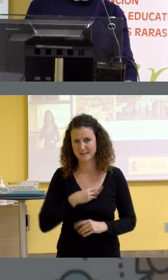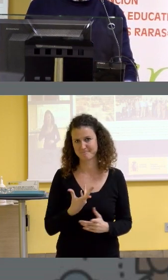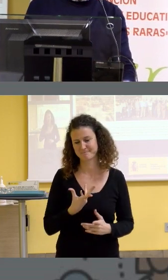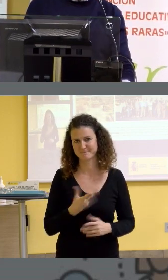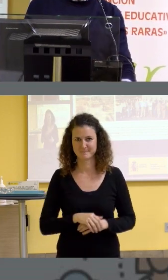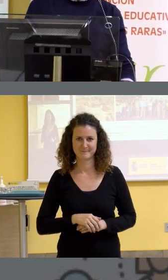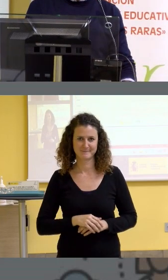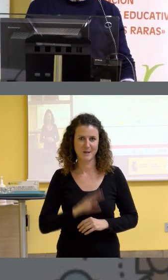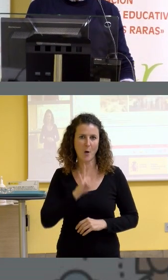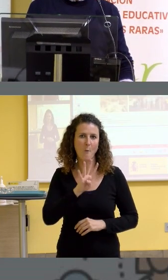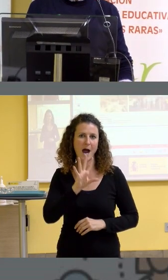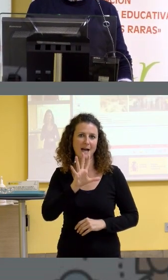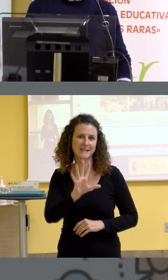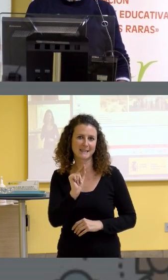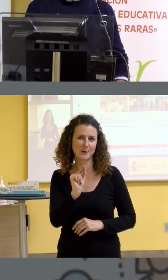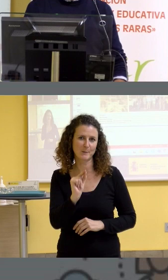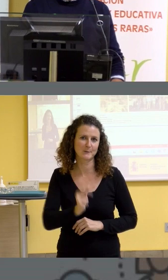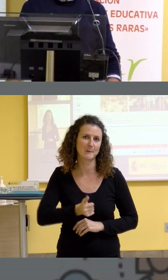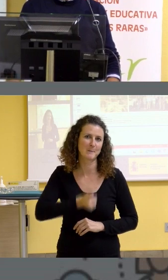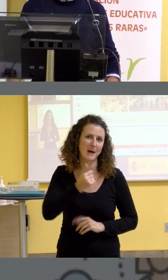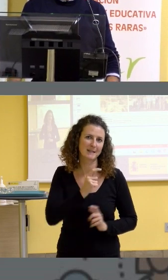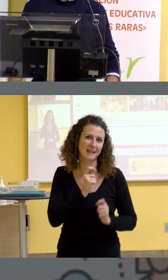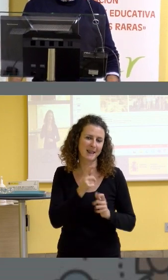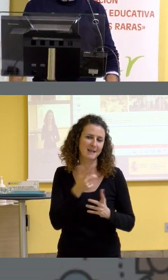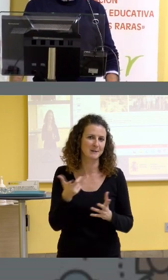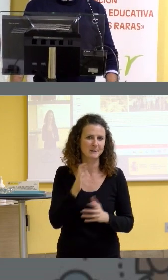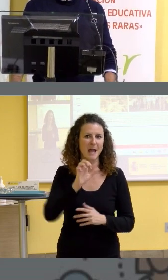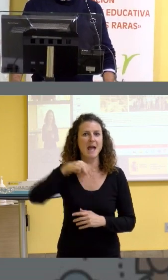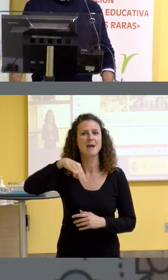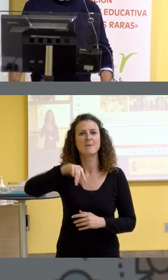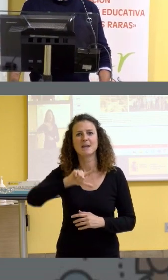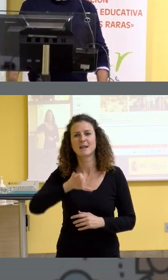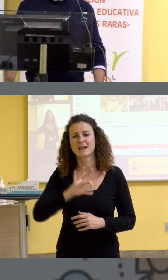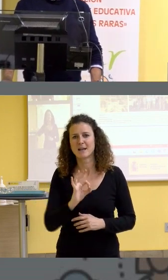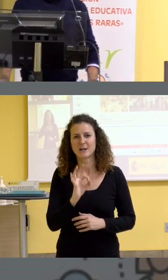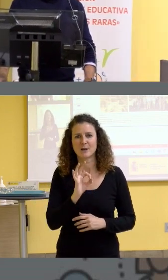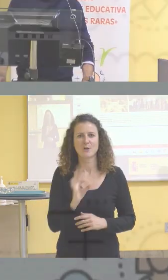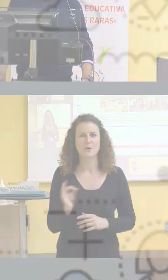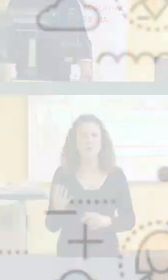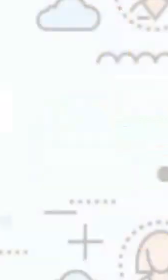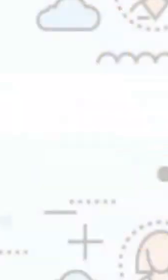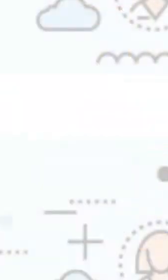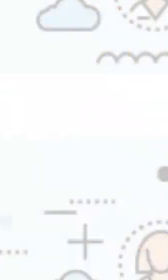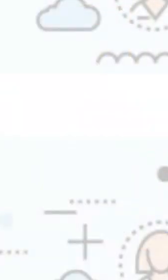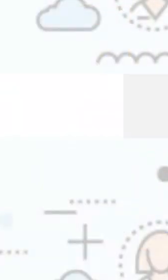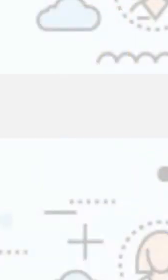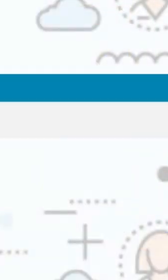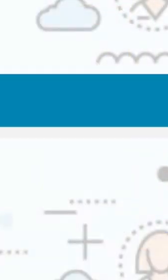dado otros 45 minutos más, pero bueno, Emilio, su turno, no le quitamos.